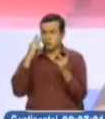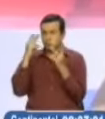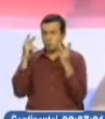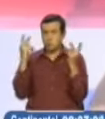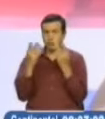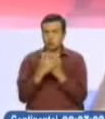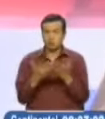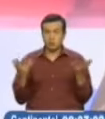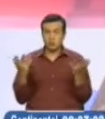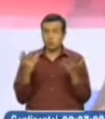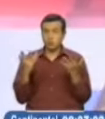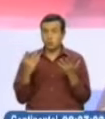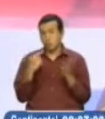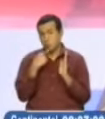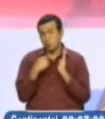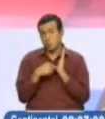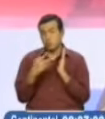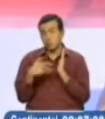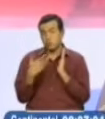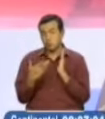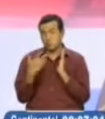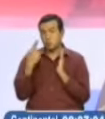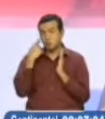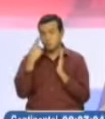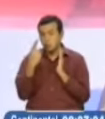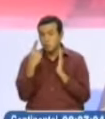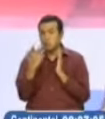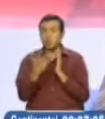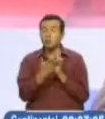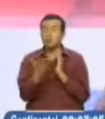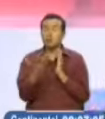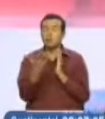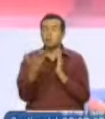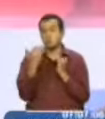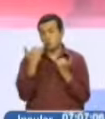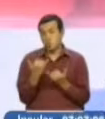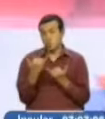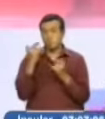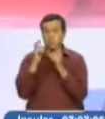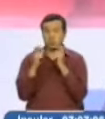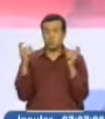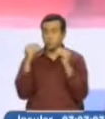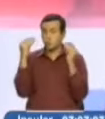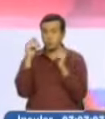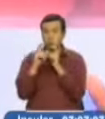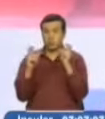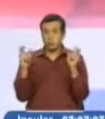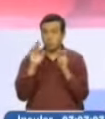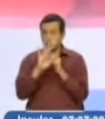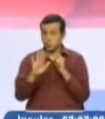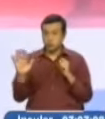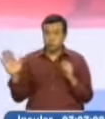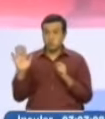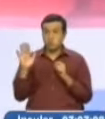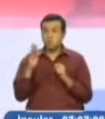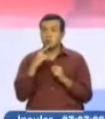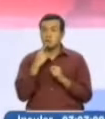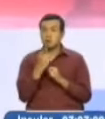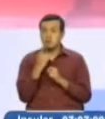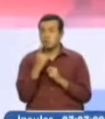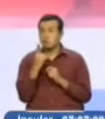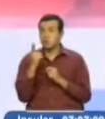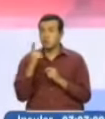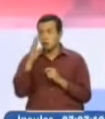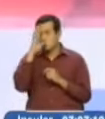polarización, una de las ventajas es que uno ve que hay una fuerte, digamos, ahora la población mayoritaria, que no está dispuesta a ceder frente